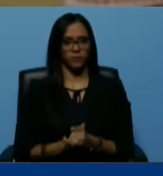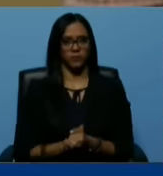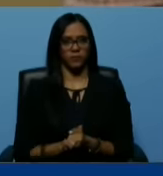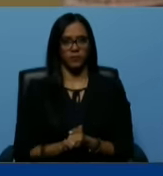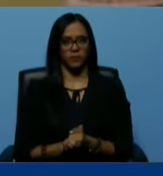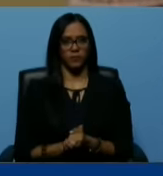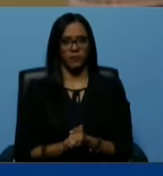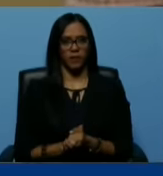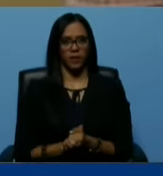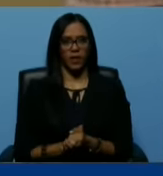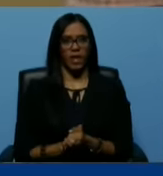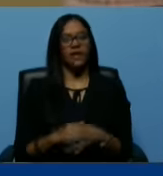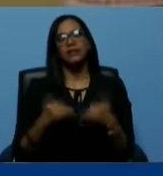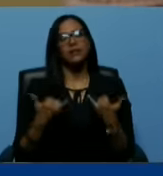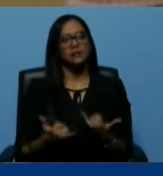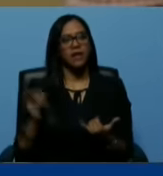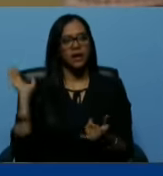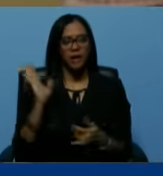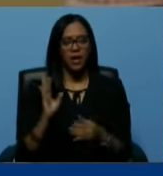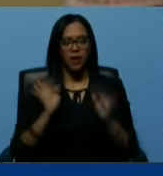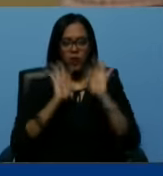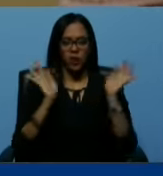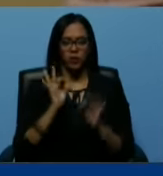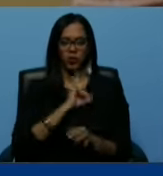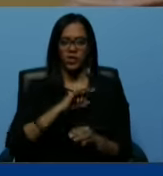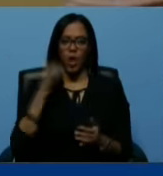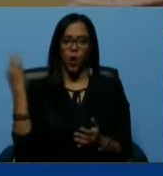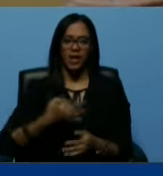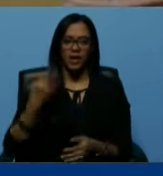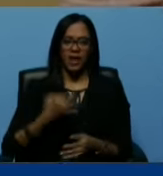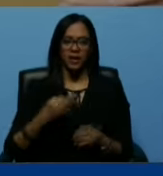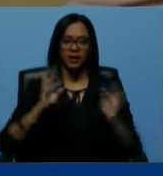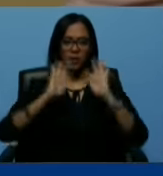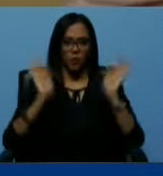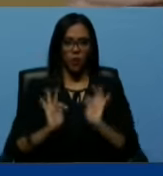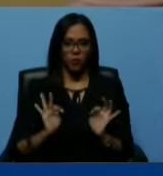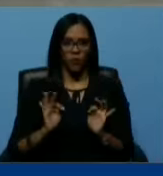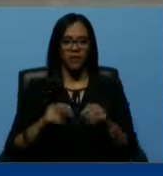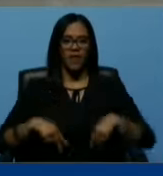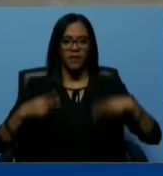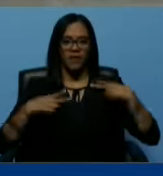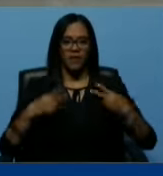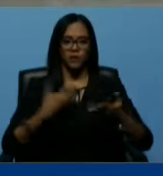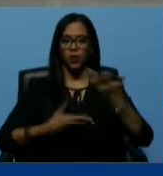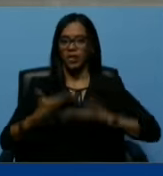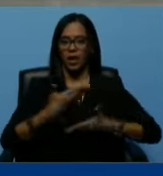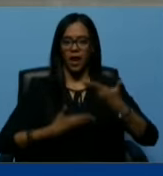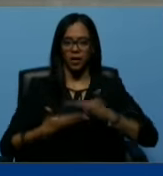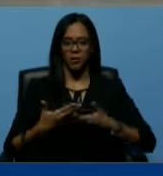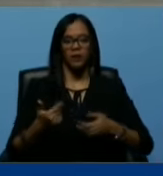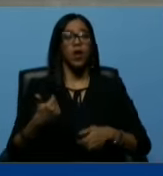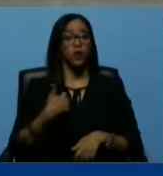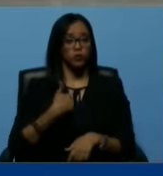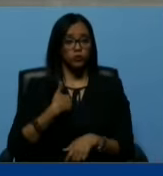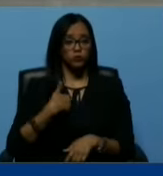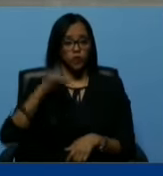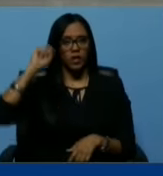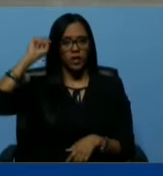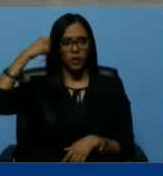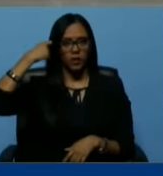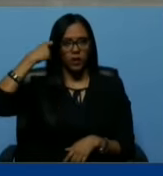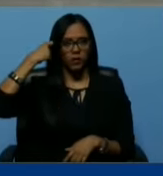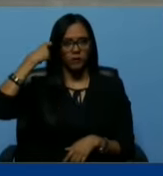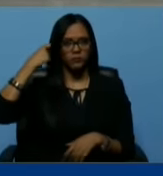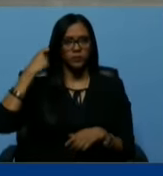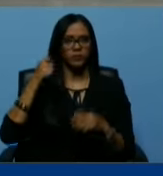Ya venía esto, el modelo de sociedad original y el modo de vida solidario. Yo recuerdo cuando este